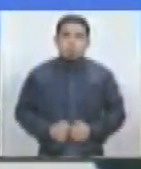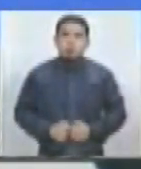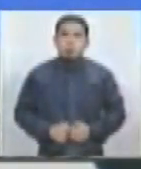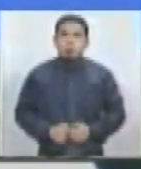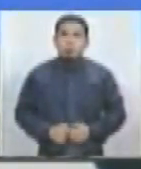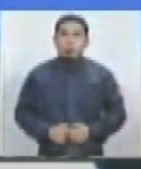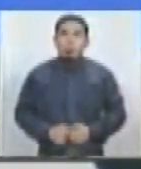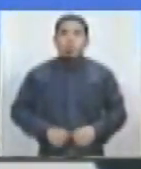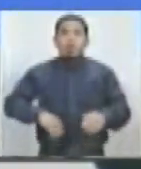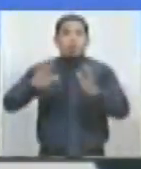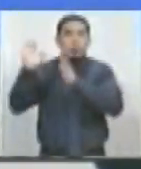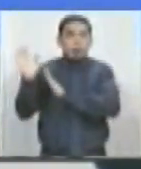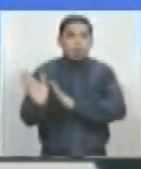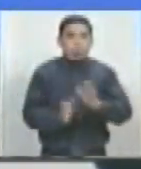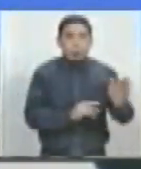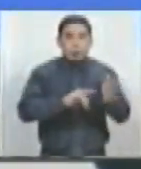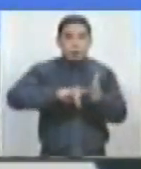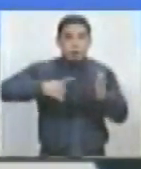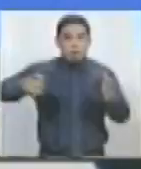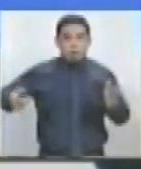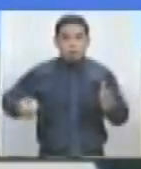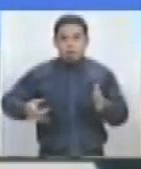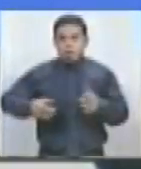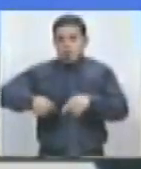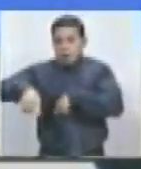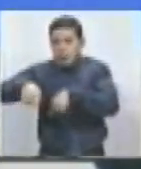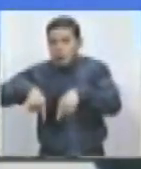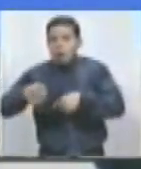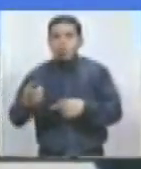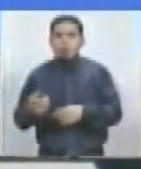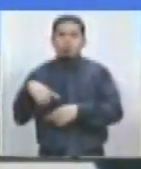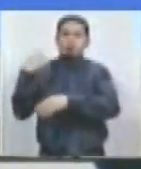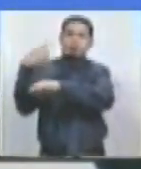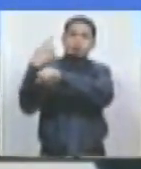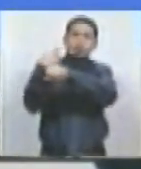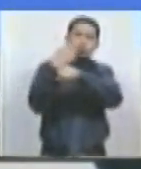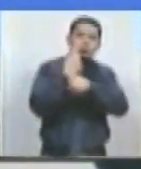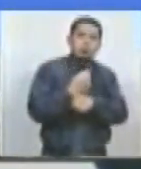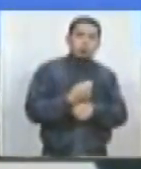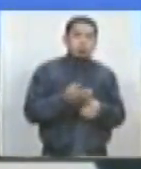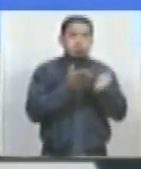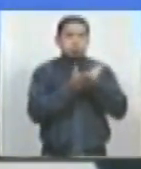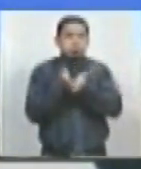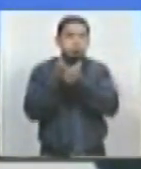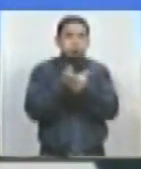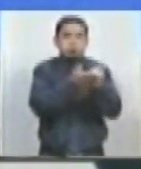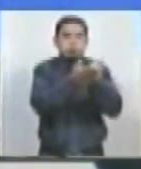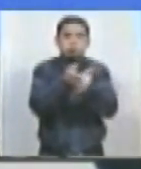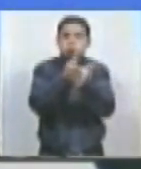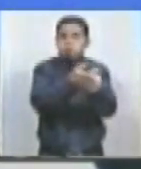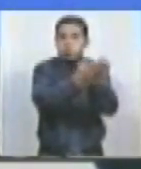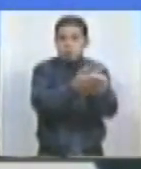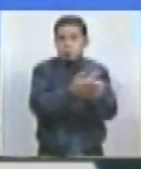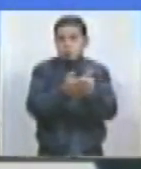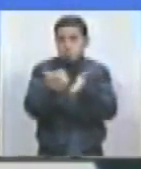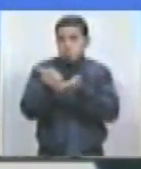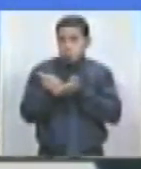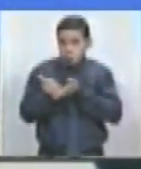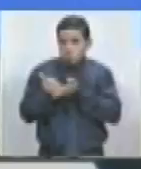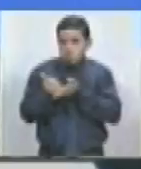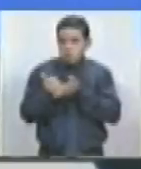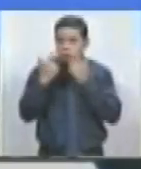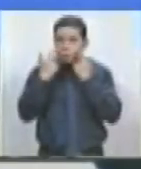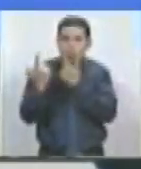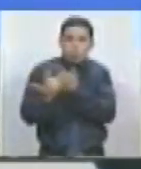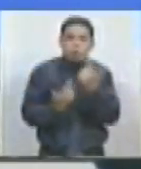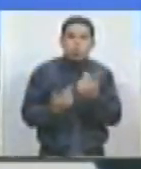los medios logísticos, tanto terrestres, aéreos, las lanchas con que se cuenta también en este caso, medios